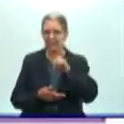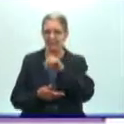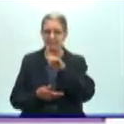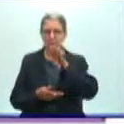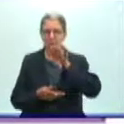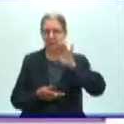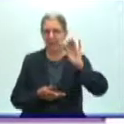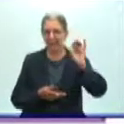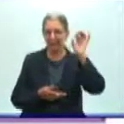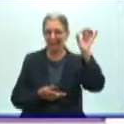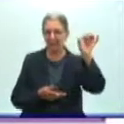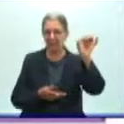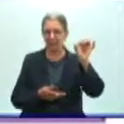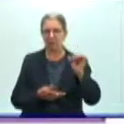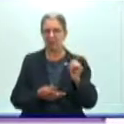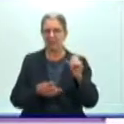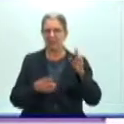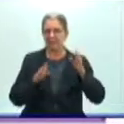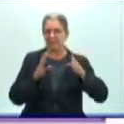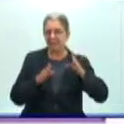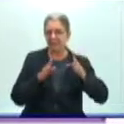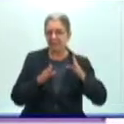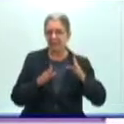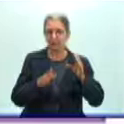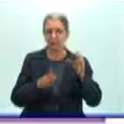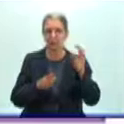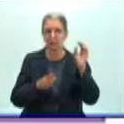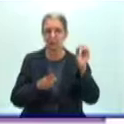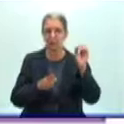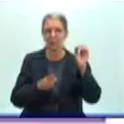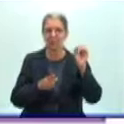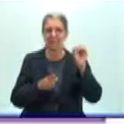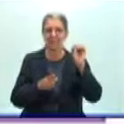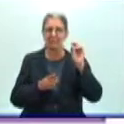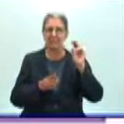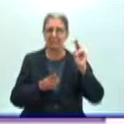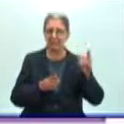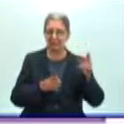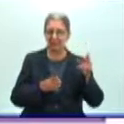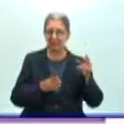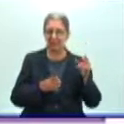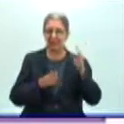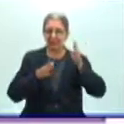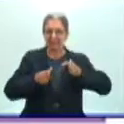paralelo al segmento RQ. Que calculemos la amplitud del ángulo